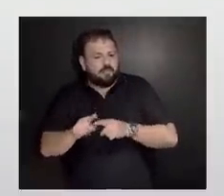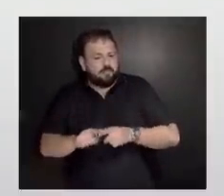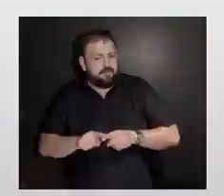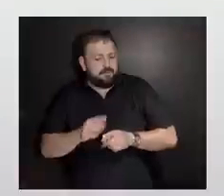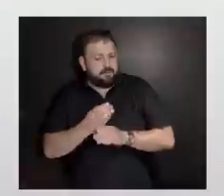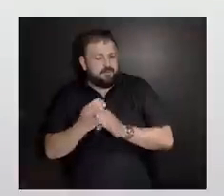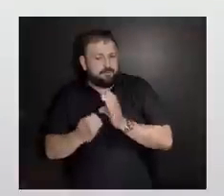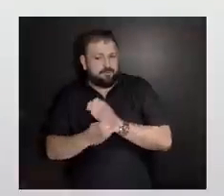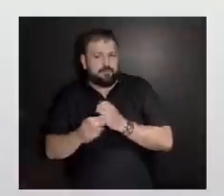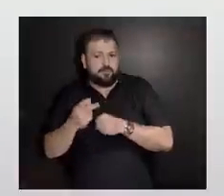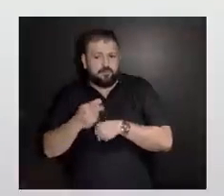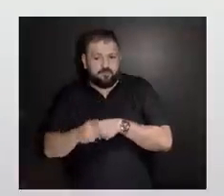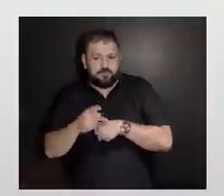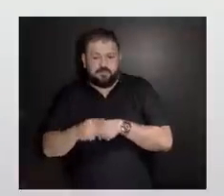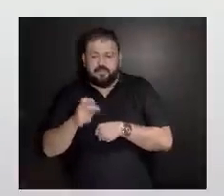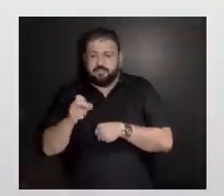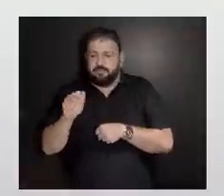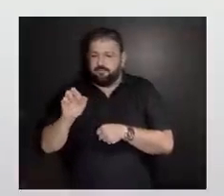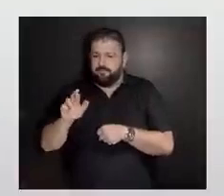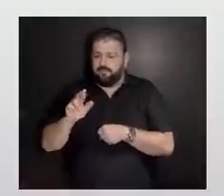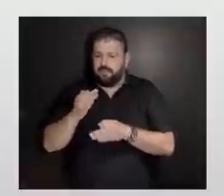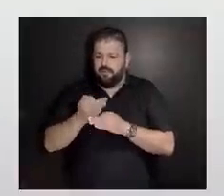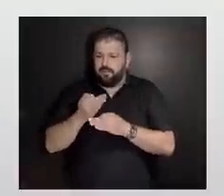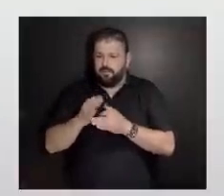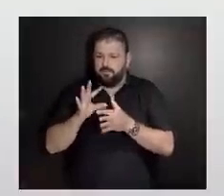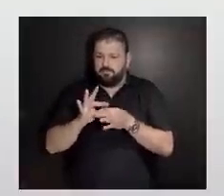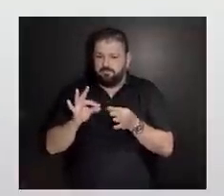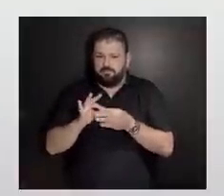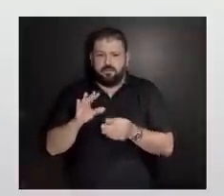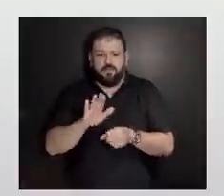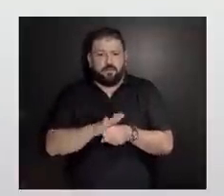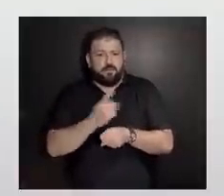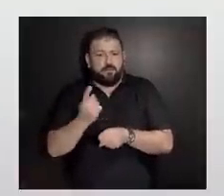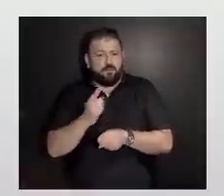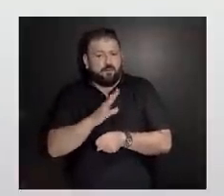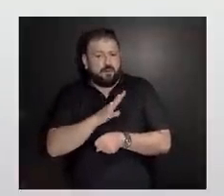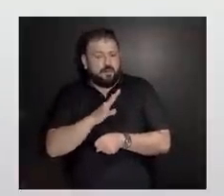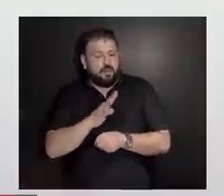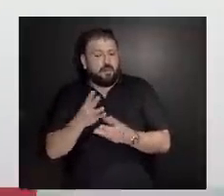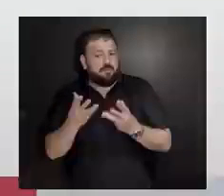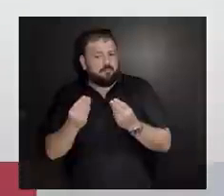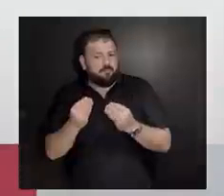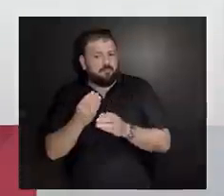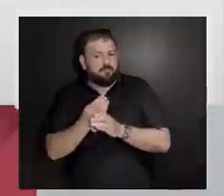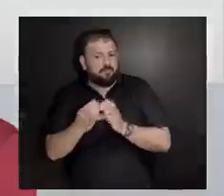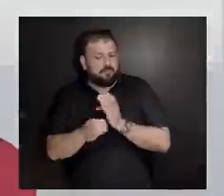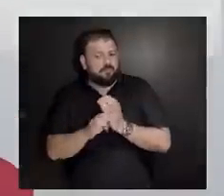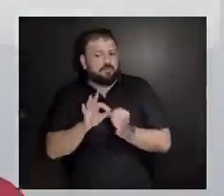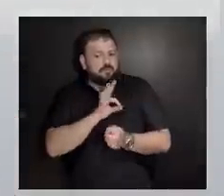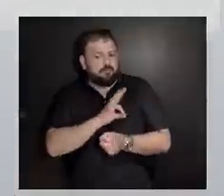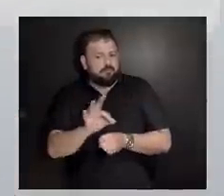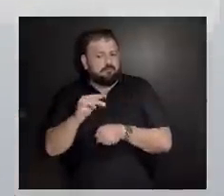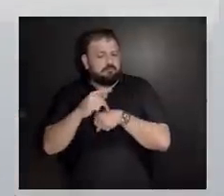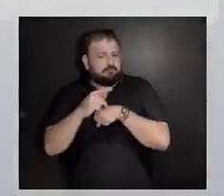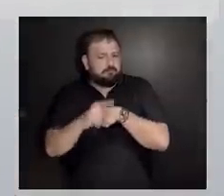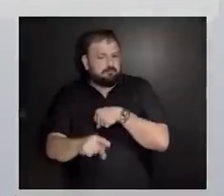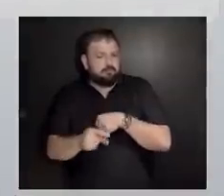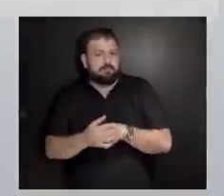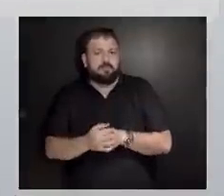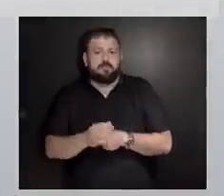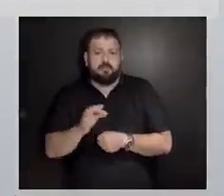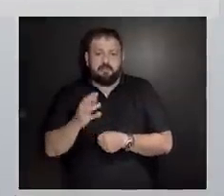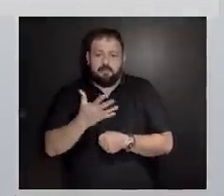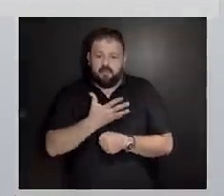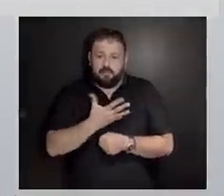que Fer nos va a platicar, porque hay muchos factores que nos pueden poner en riesgo, ¿no? Si se